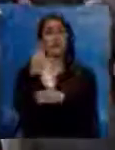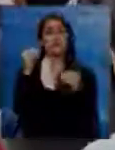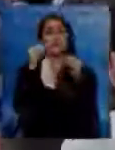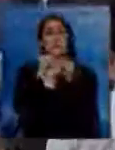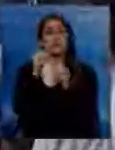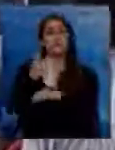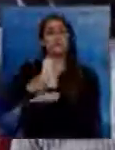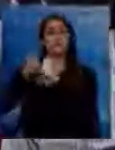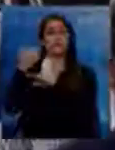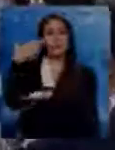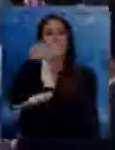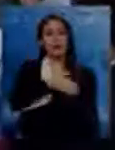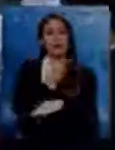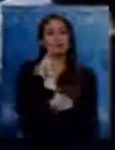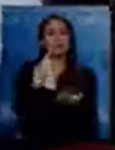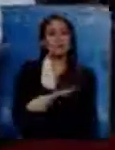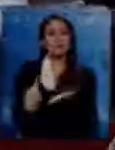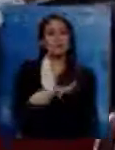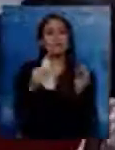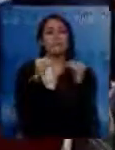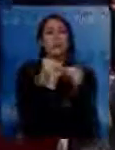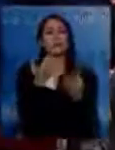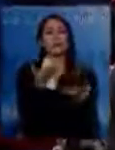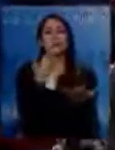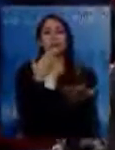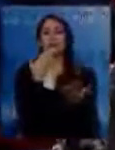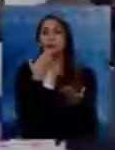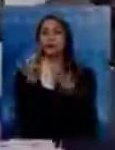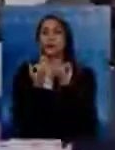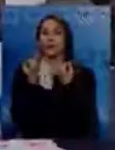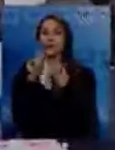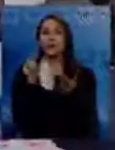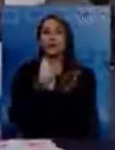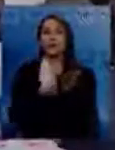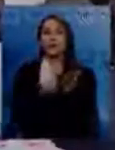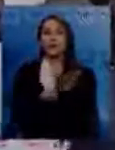de las autoridades para seguir recolectando información. Isaías Cruz, TC Televisión.